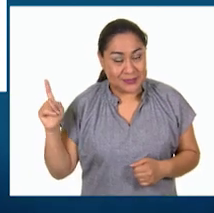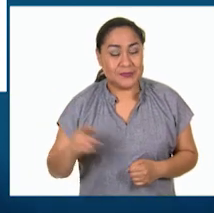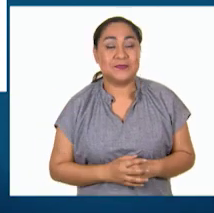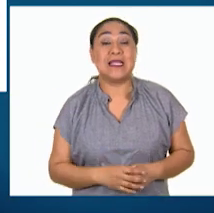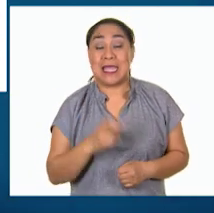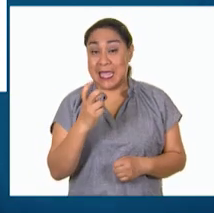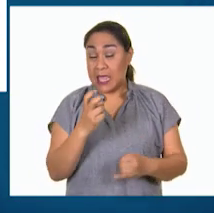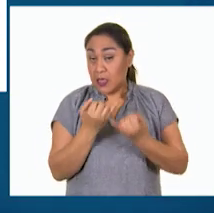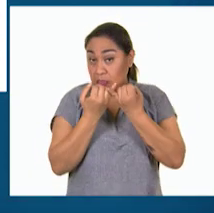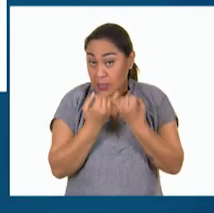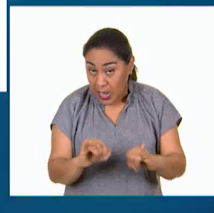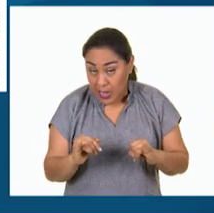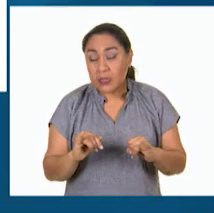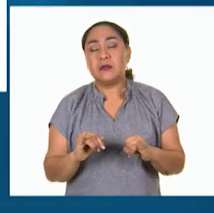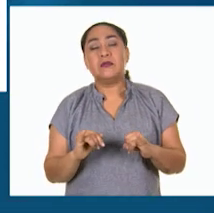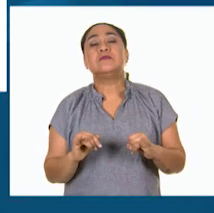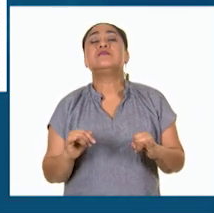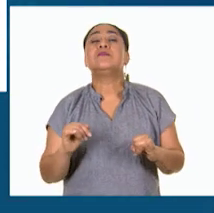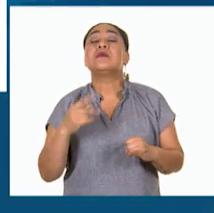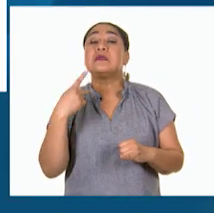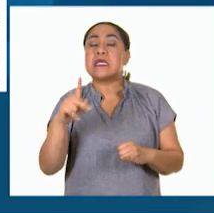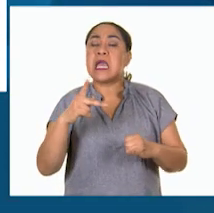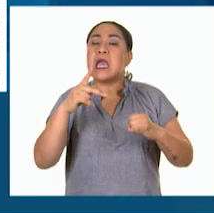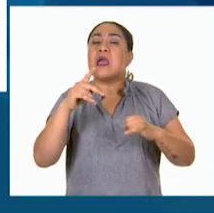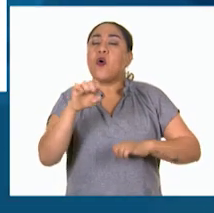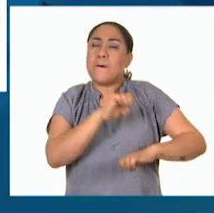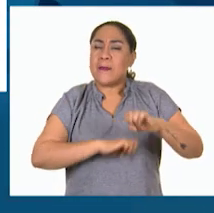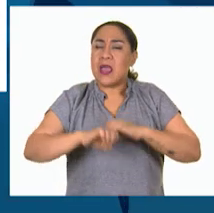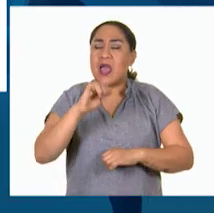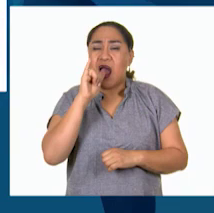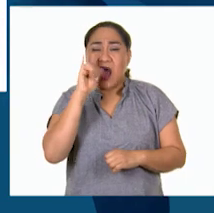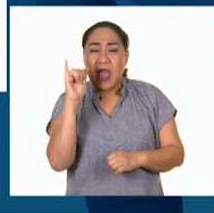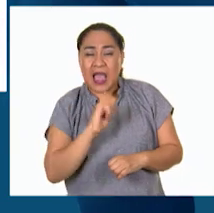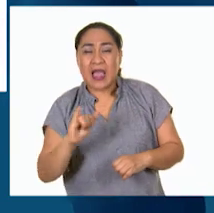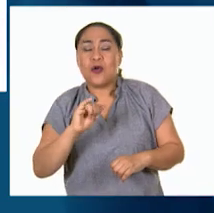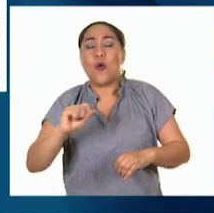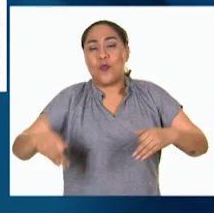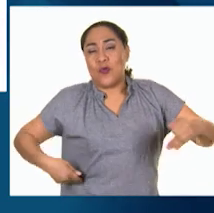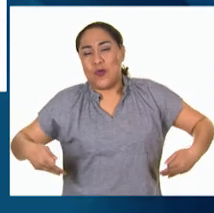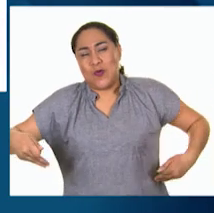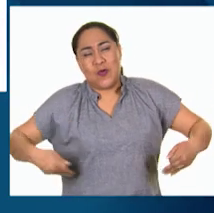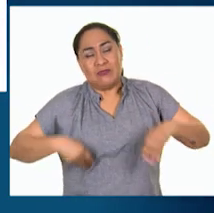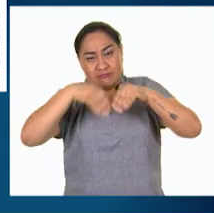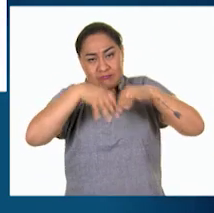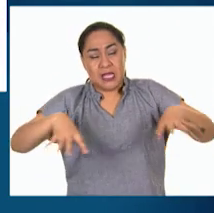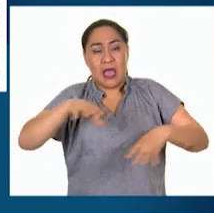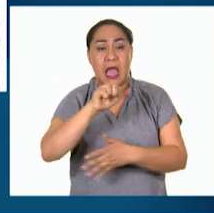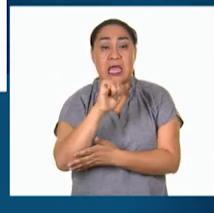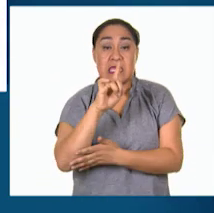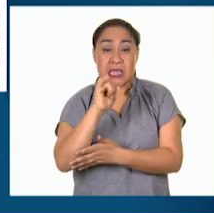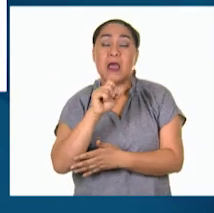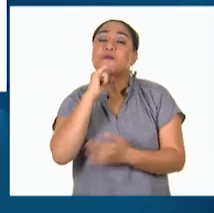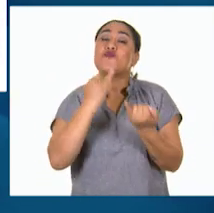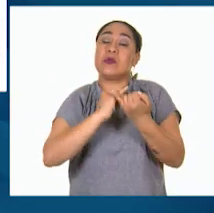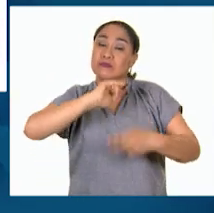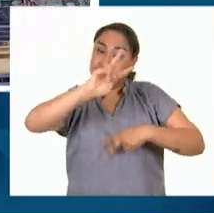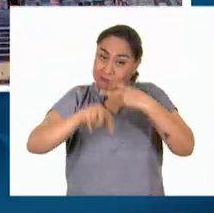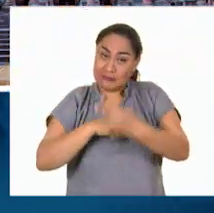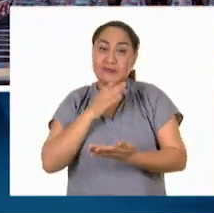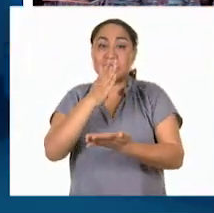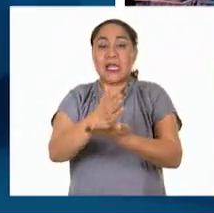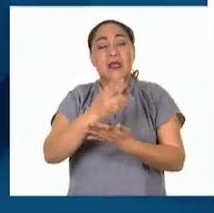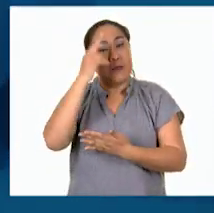su inauguración, una compañía italiana montó la ópera Aida, y entre los asistentes estuvo el presidente Porfirio